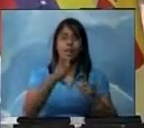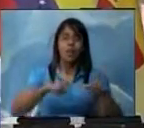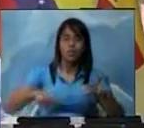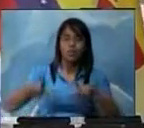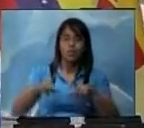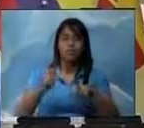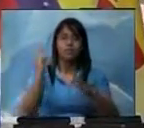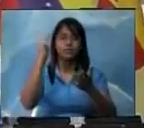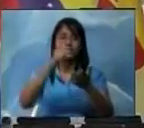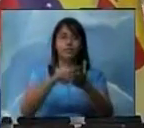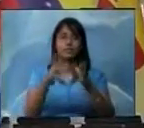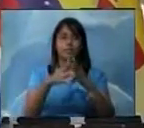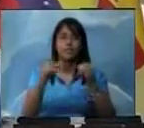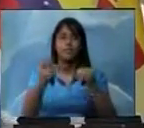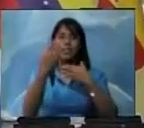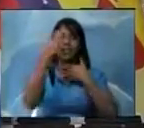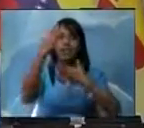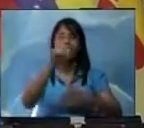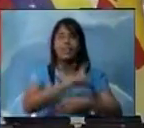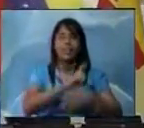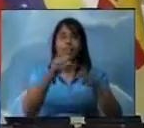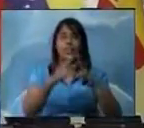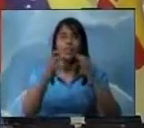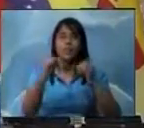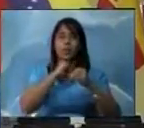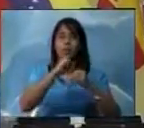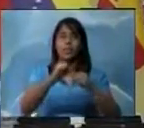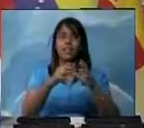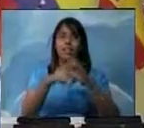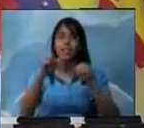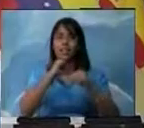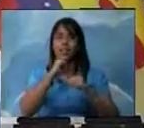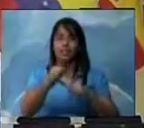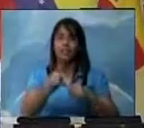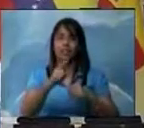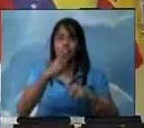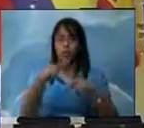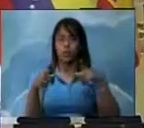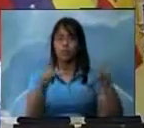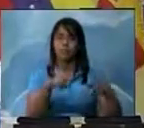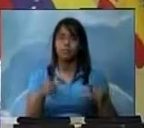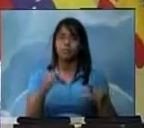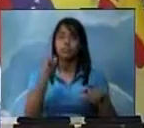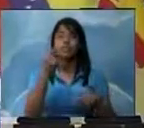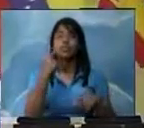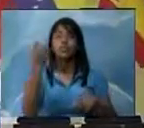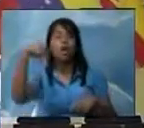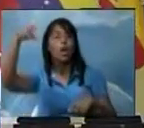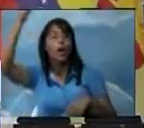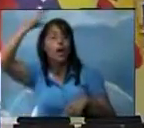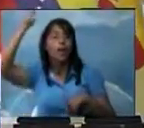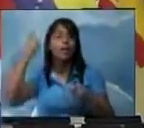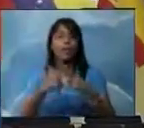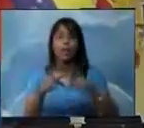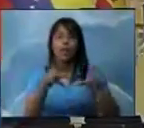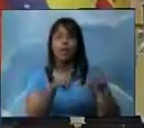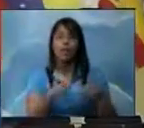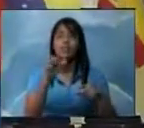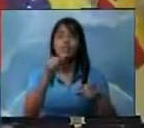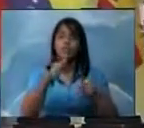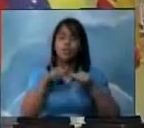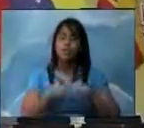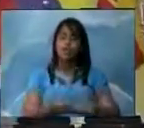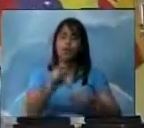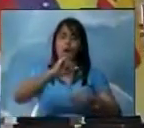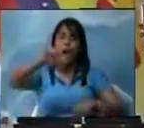Dios, fue durante el reinado de Joacim. Y vino el rey de Babilonia y sitió